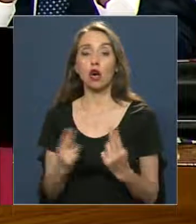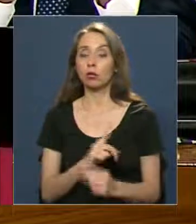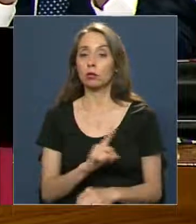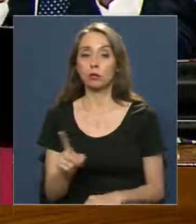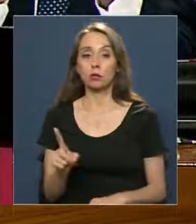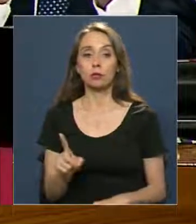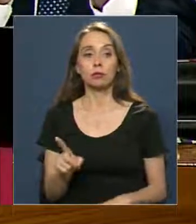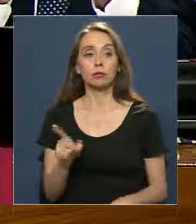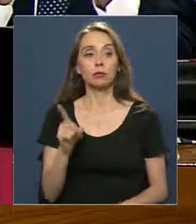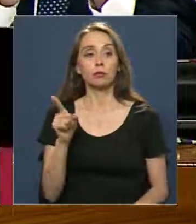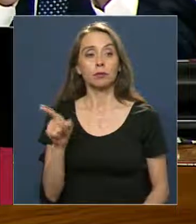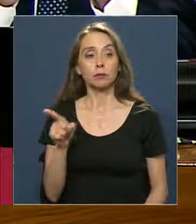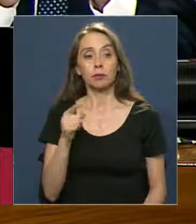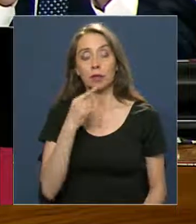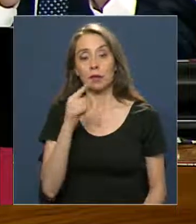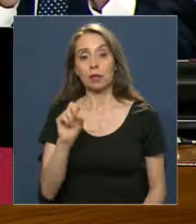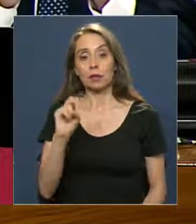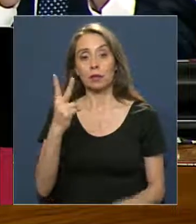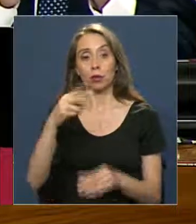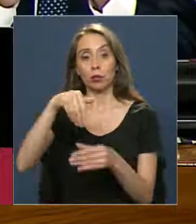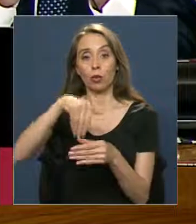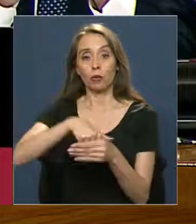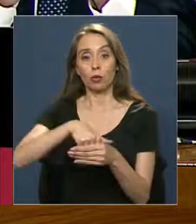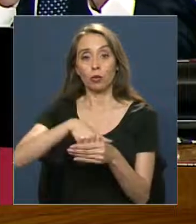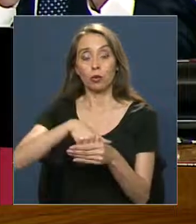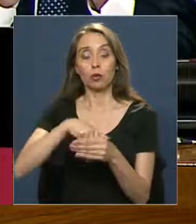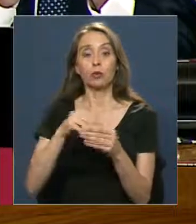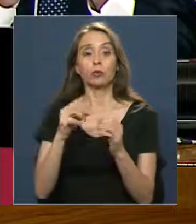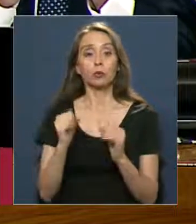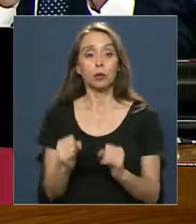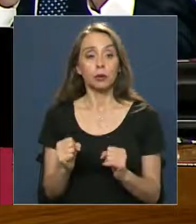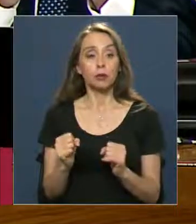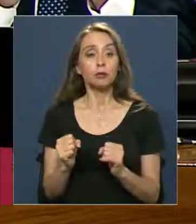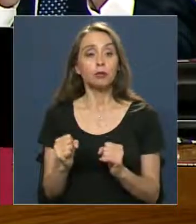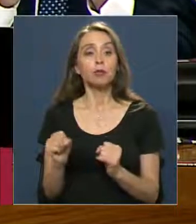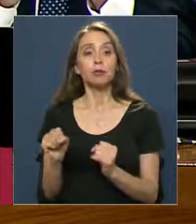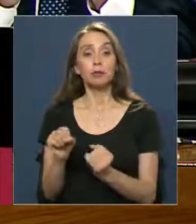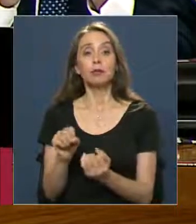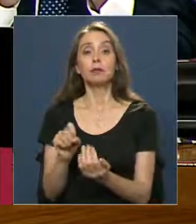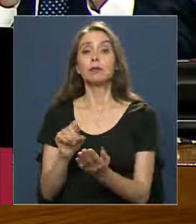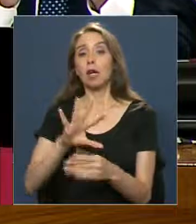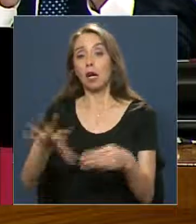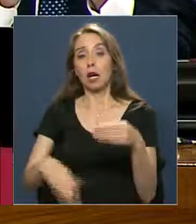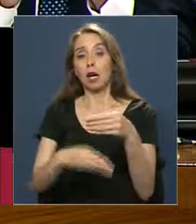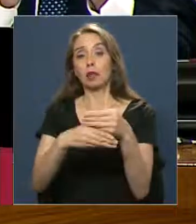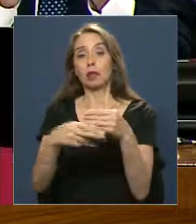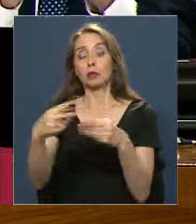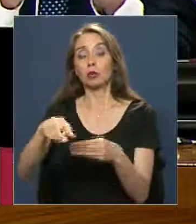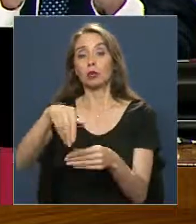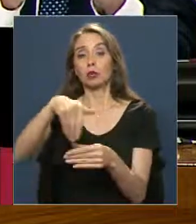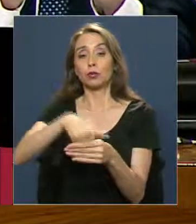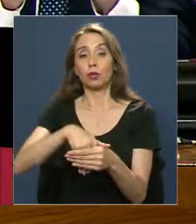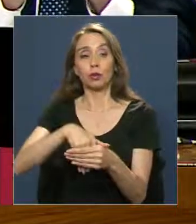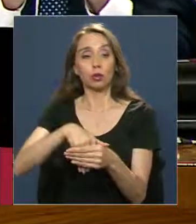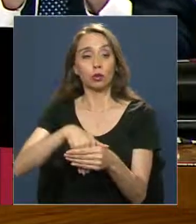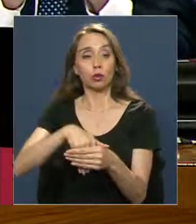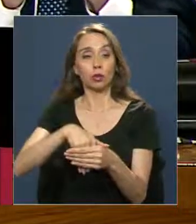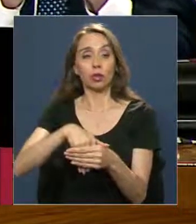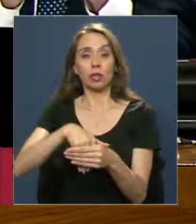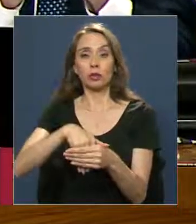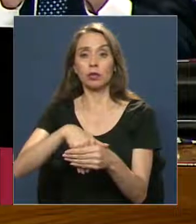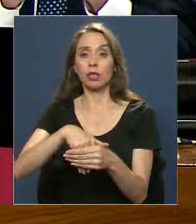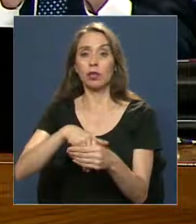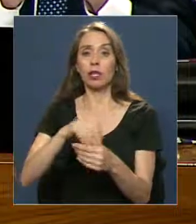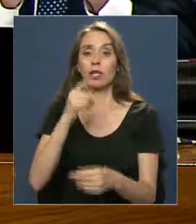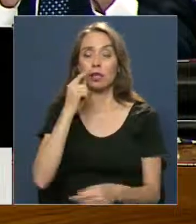podría perfectamente en la segunda votación haber incorporado su voto. Y su señoría, porque como